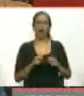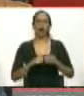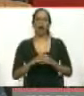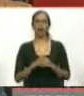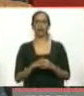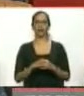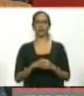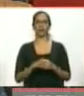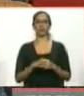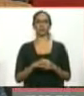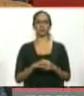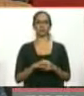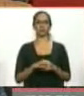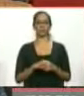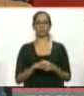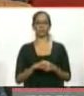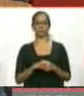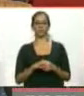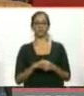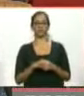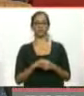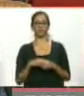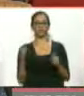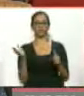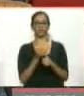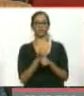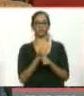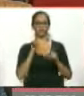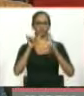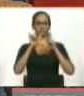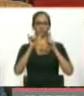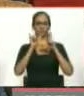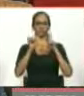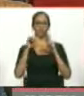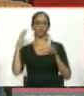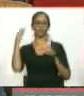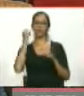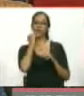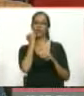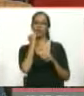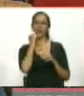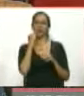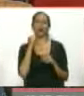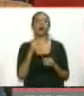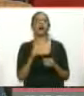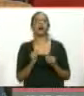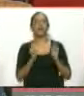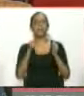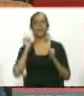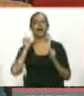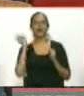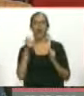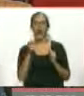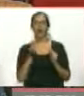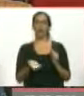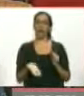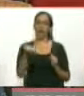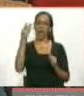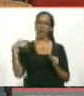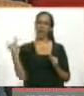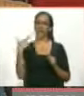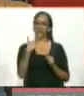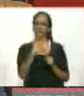que hay y ahorita se consigue en youtube sobre sobre el caracas o que comienza en guarenas para los de la danza del